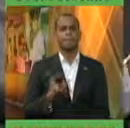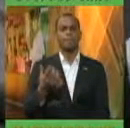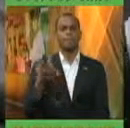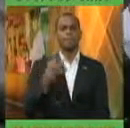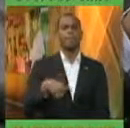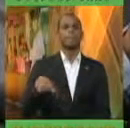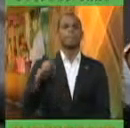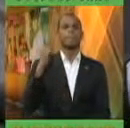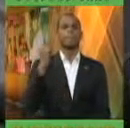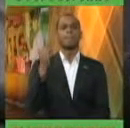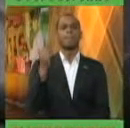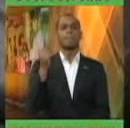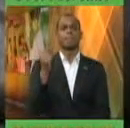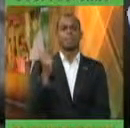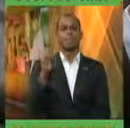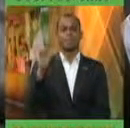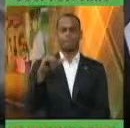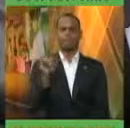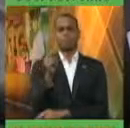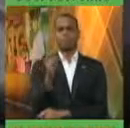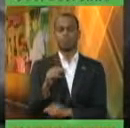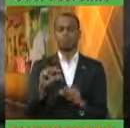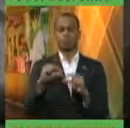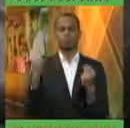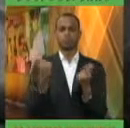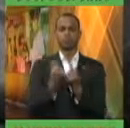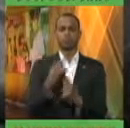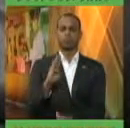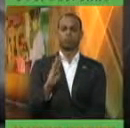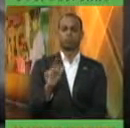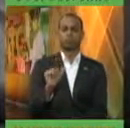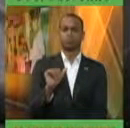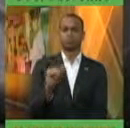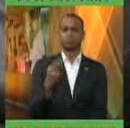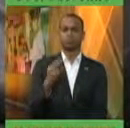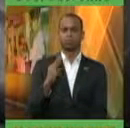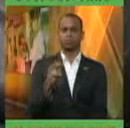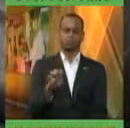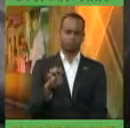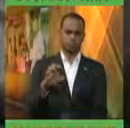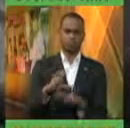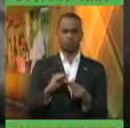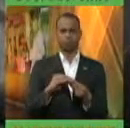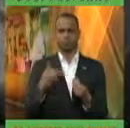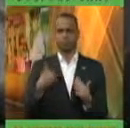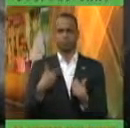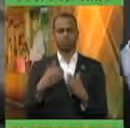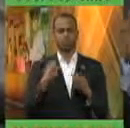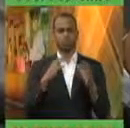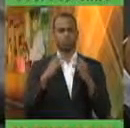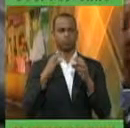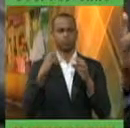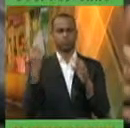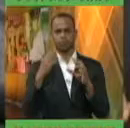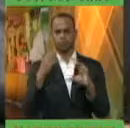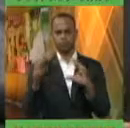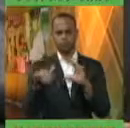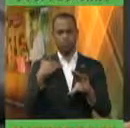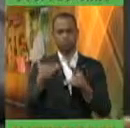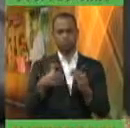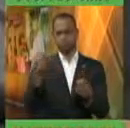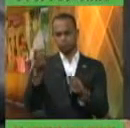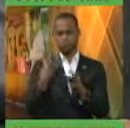van formando es hotel el grupo vaya y ver qué mano demanda yo tengo incluso comunicaciones de ellos muy importante